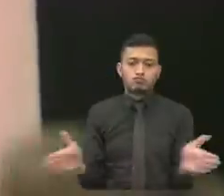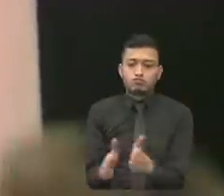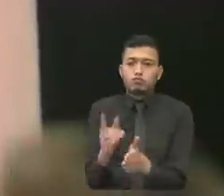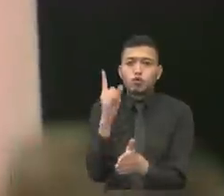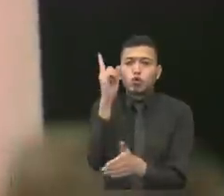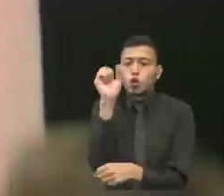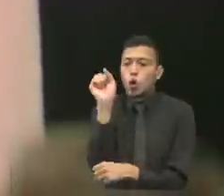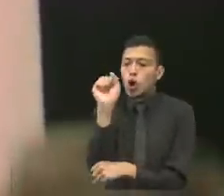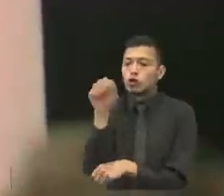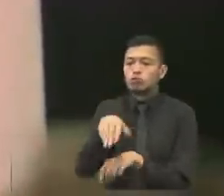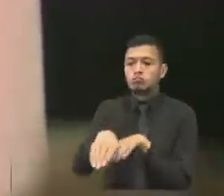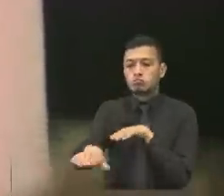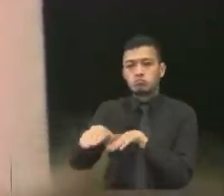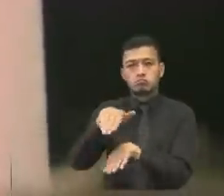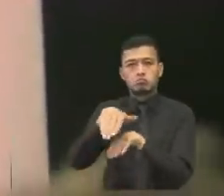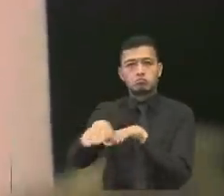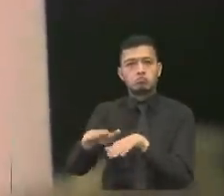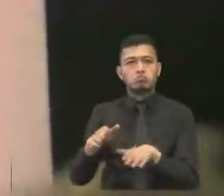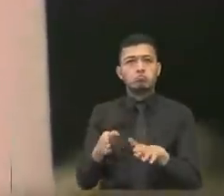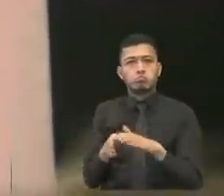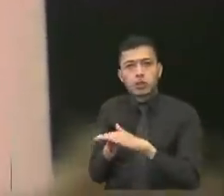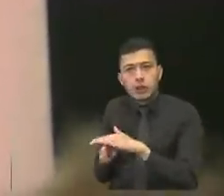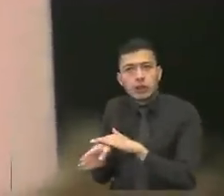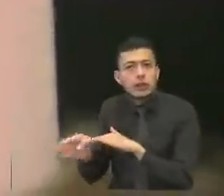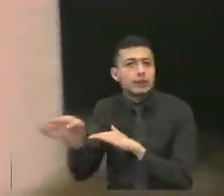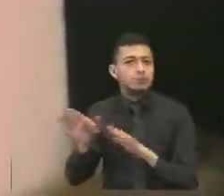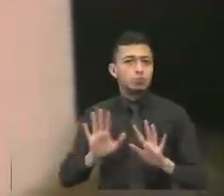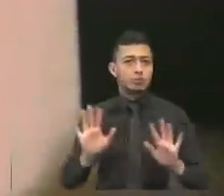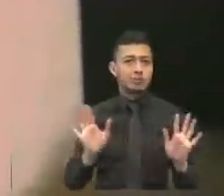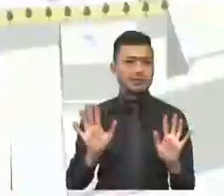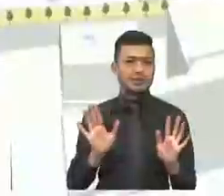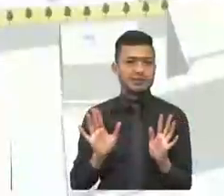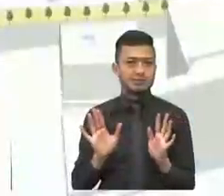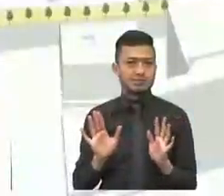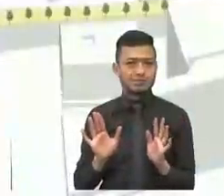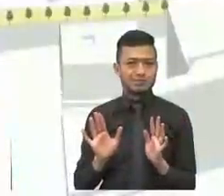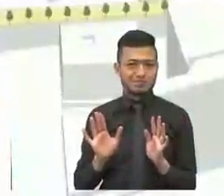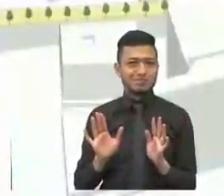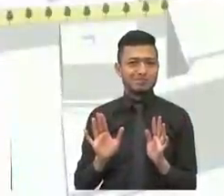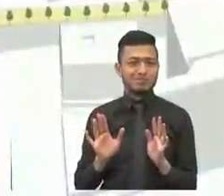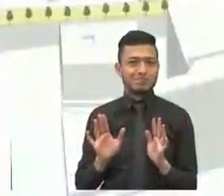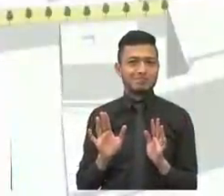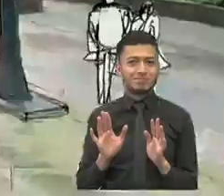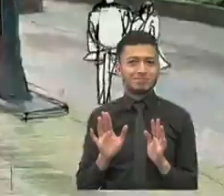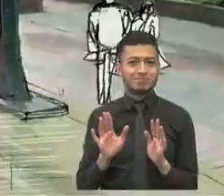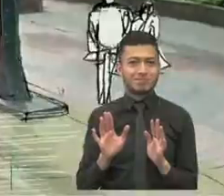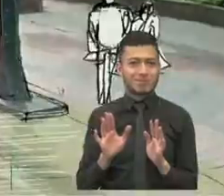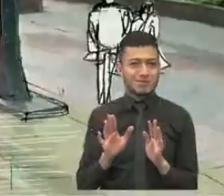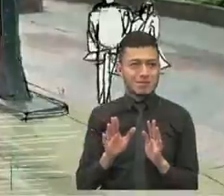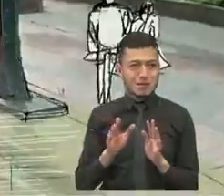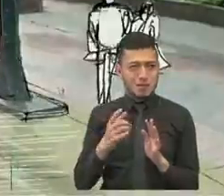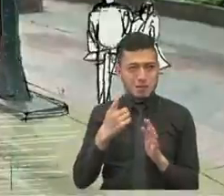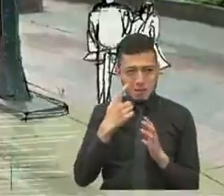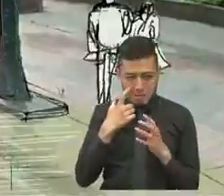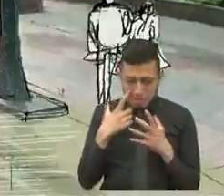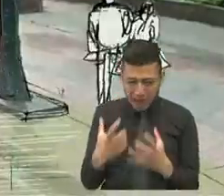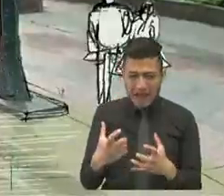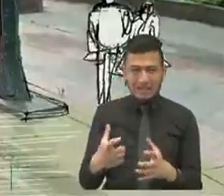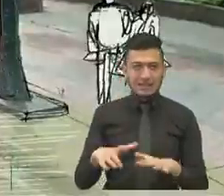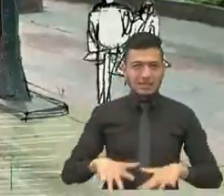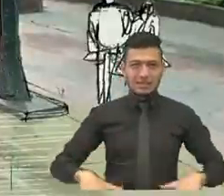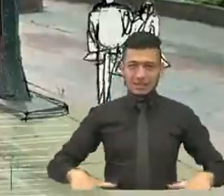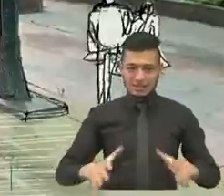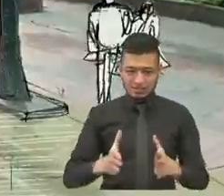mixto de ingresos, no más. No más. Luego, el grueso del espacio ahora